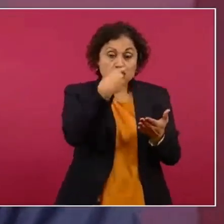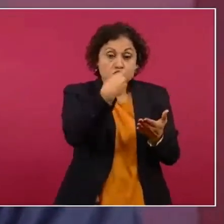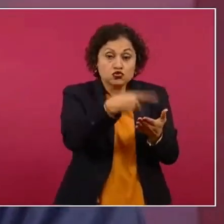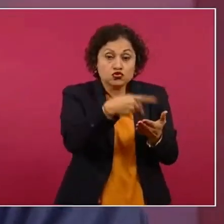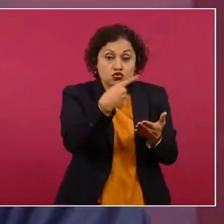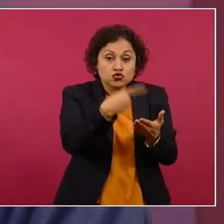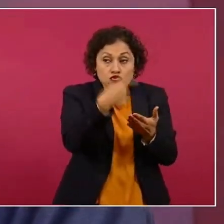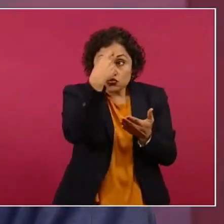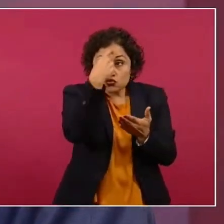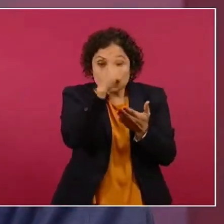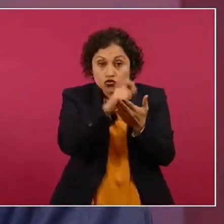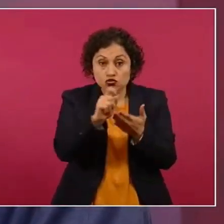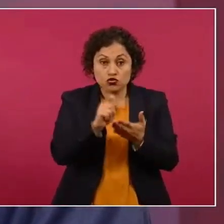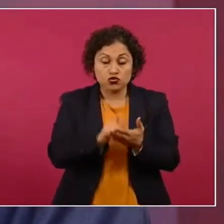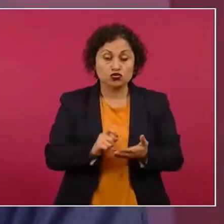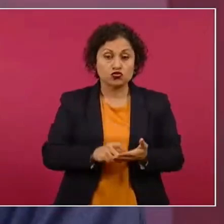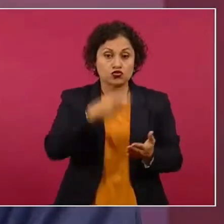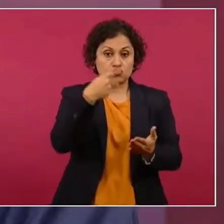magistrado